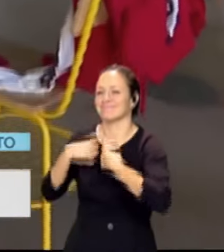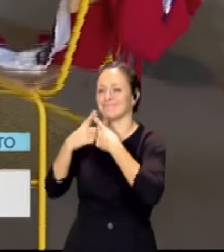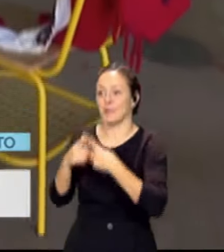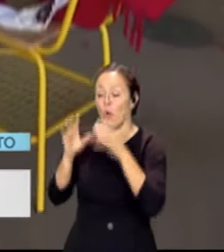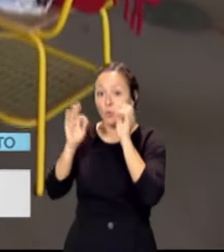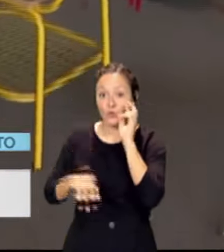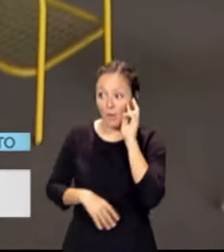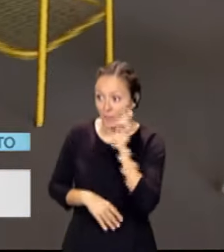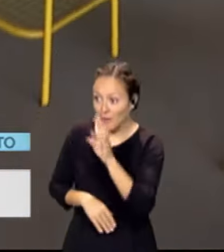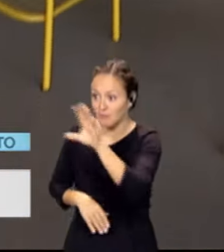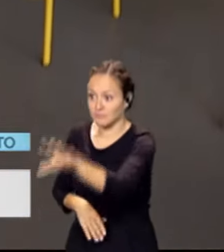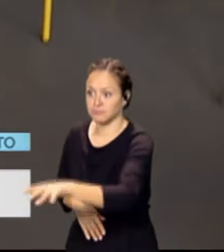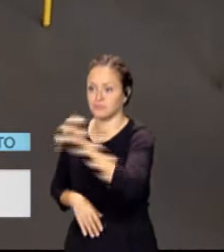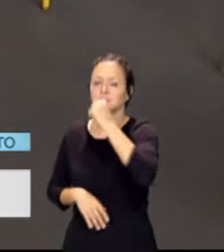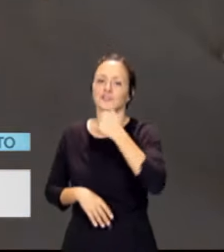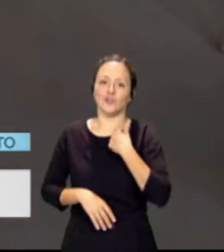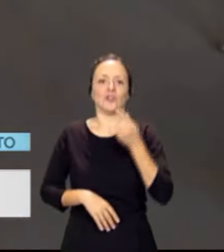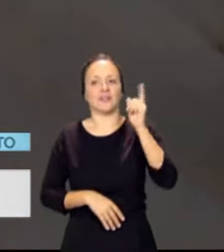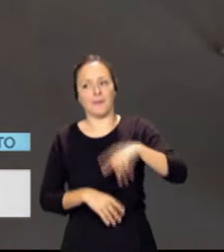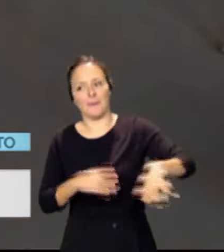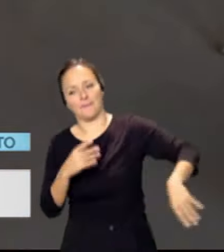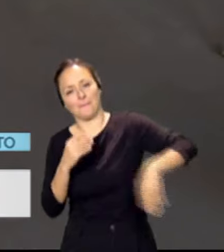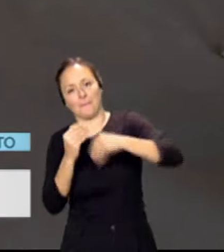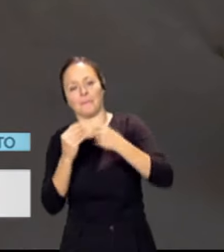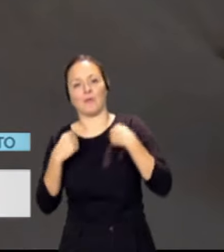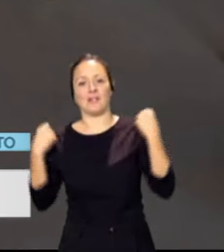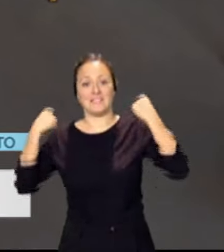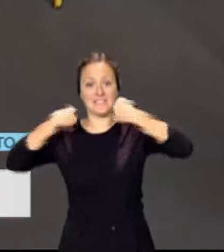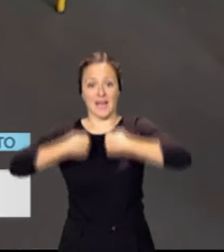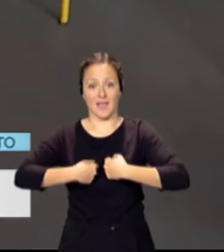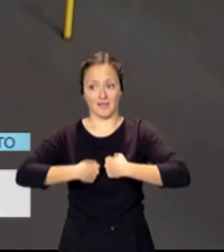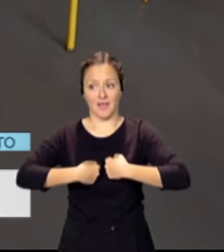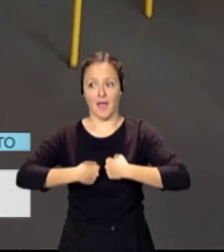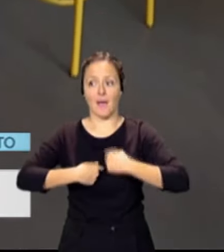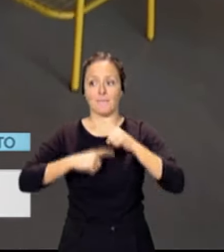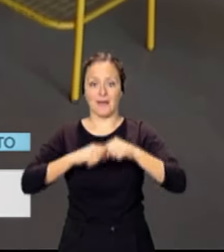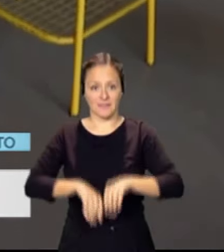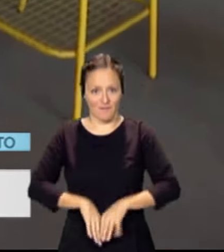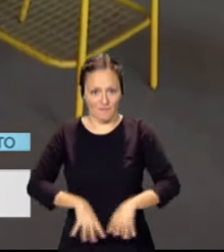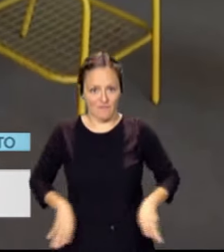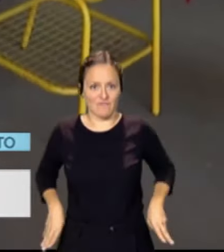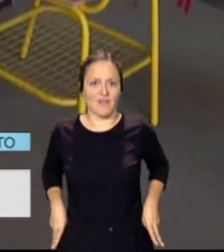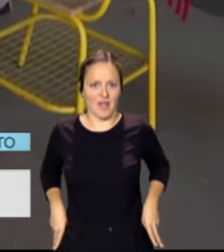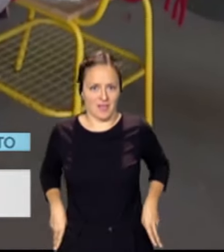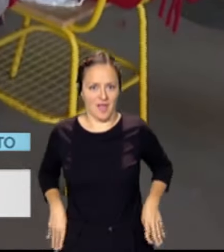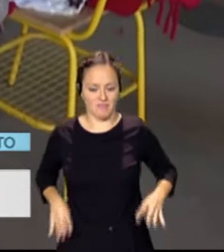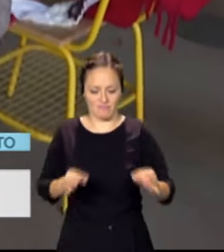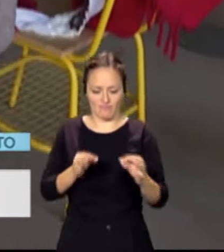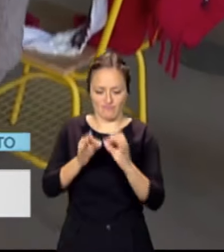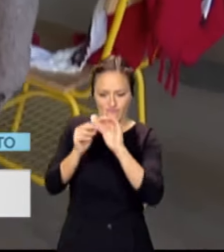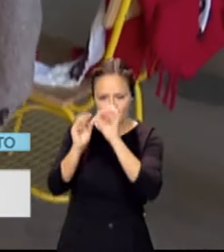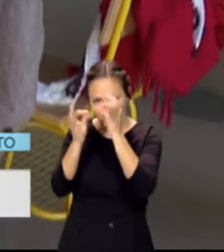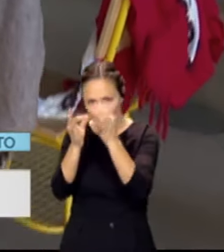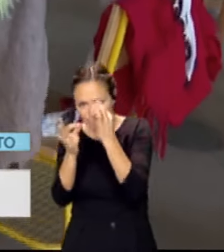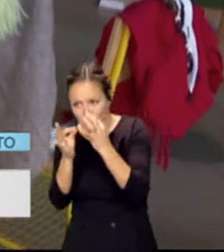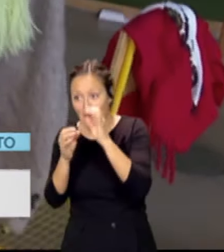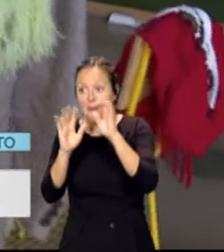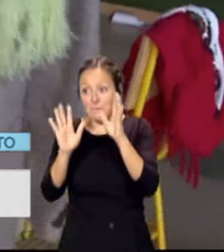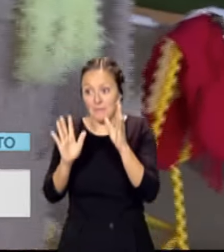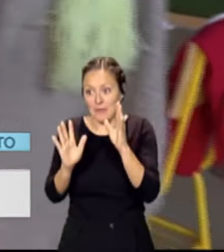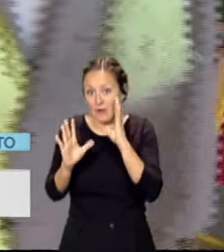manta maravillosa y la he incorporado en una chaqueta le he hecho una falda pero aparte de eso como como es bastante